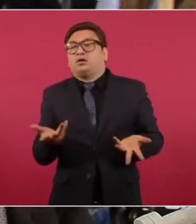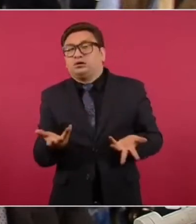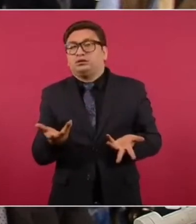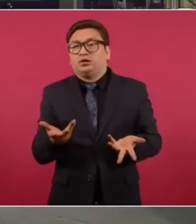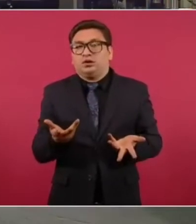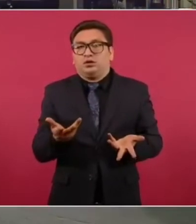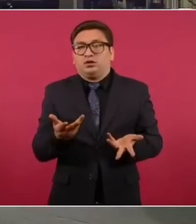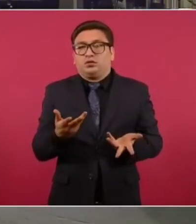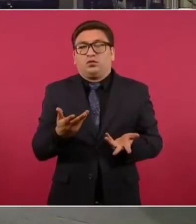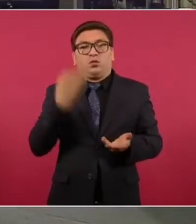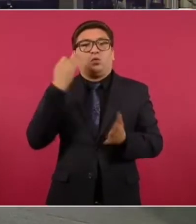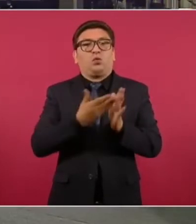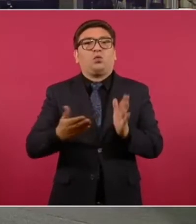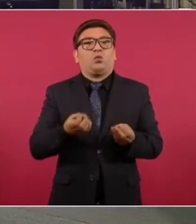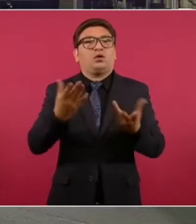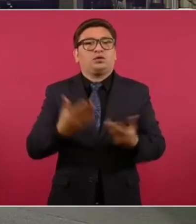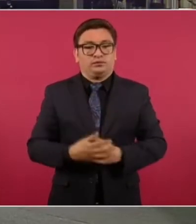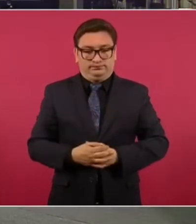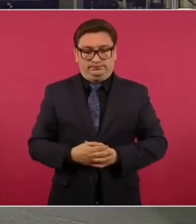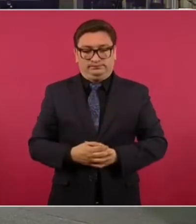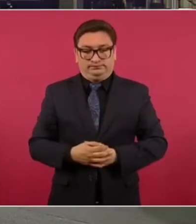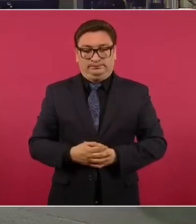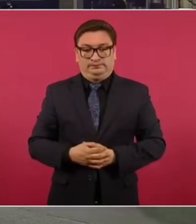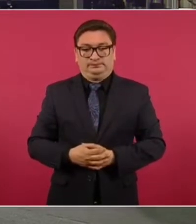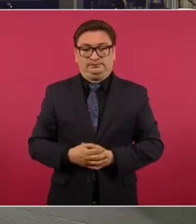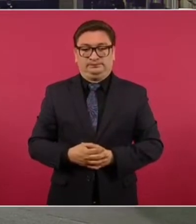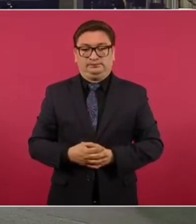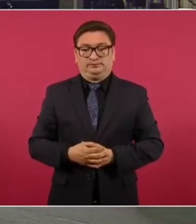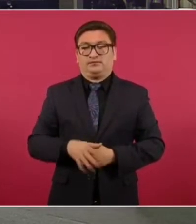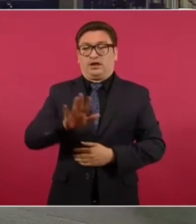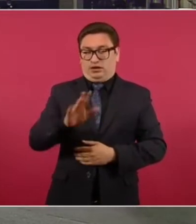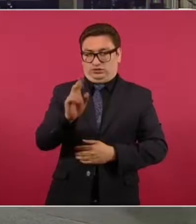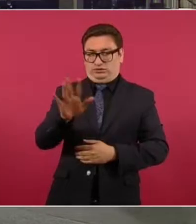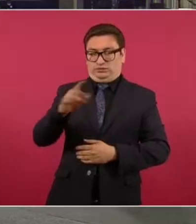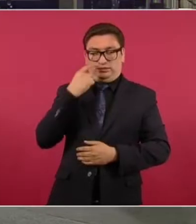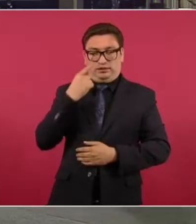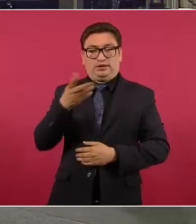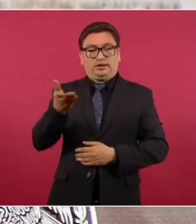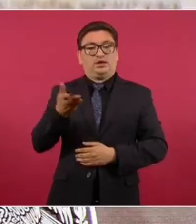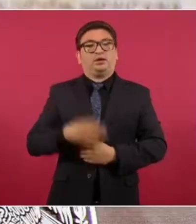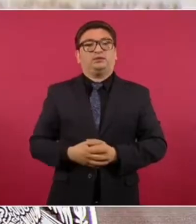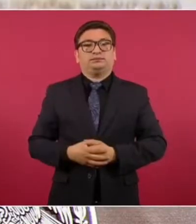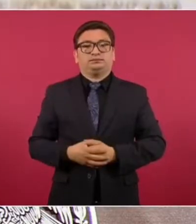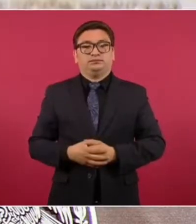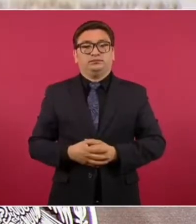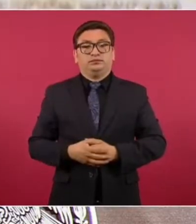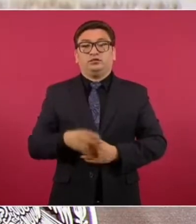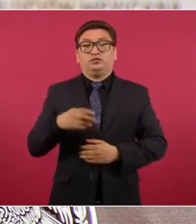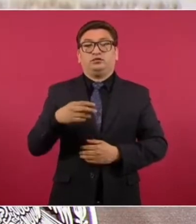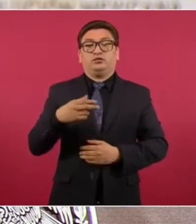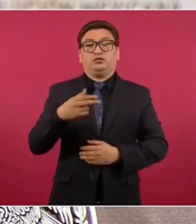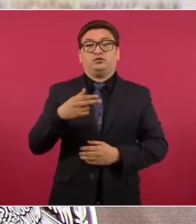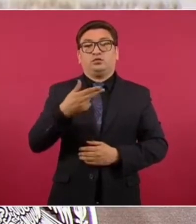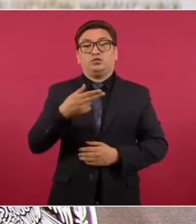algún determinado tiempo. Bueno, vamos a pedirle a